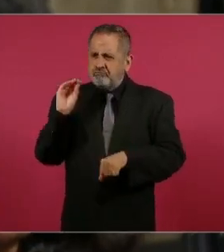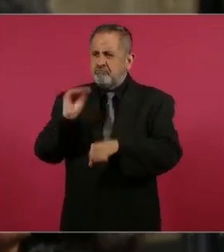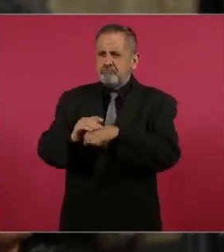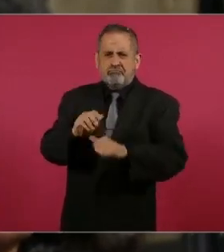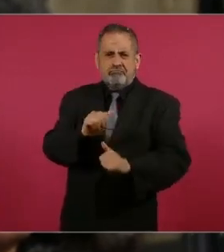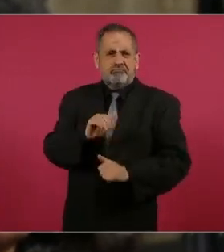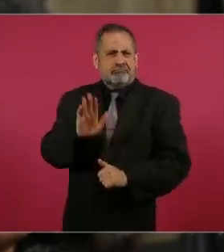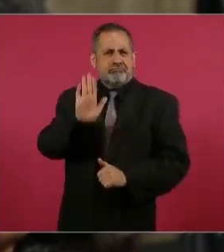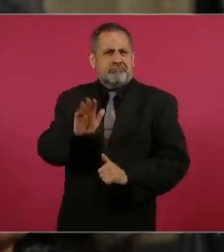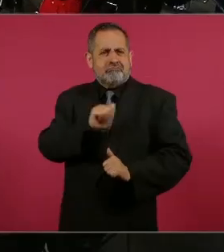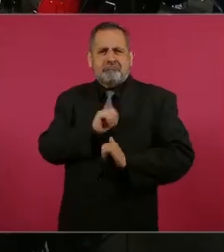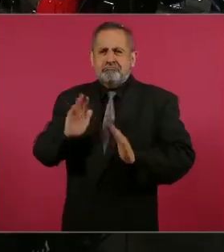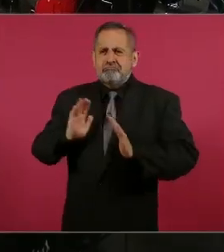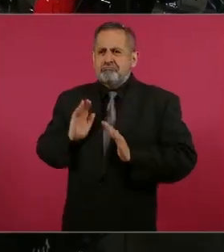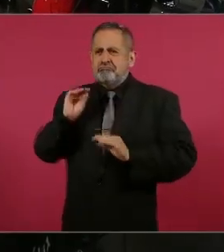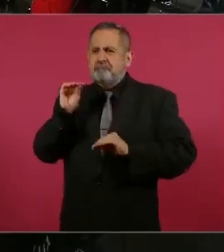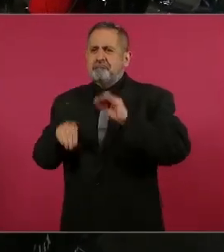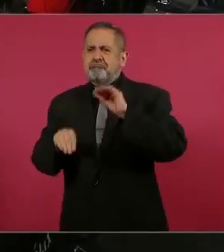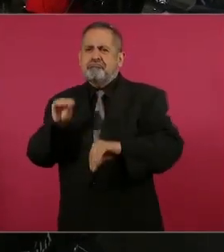algunos aspectos, presidente?